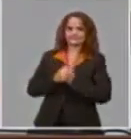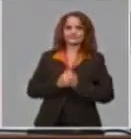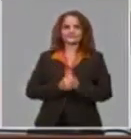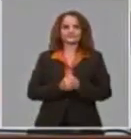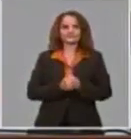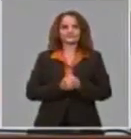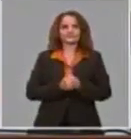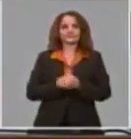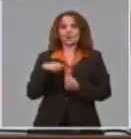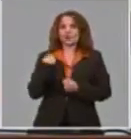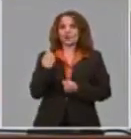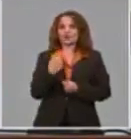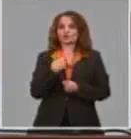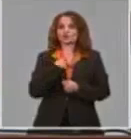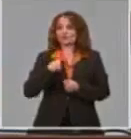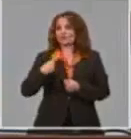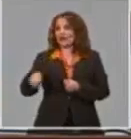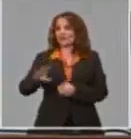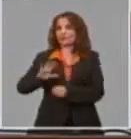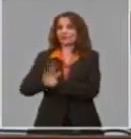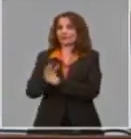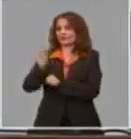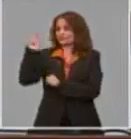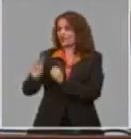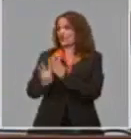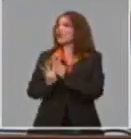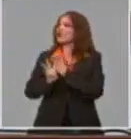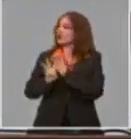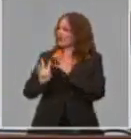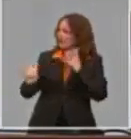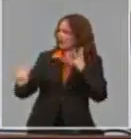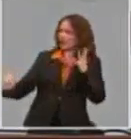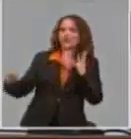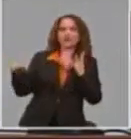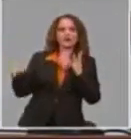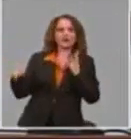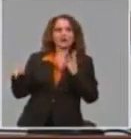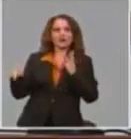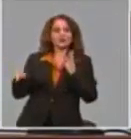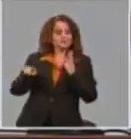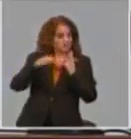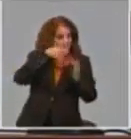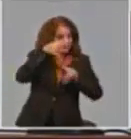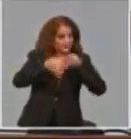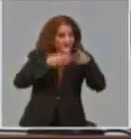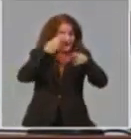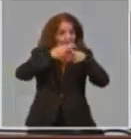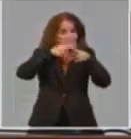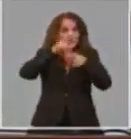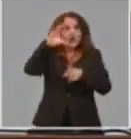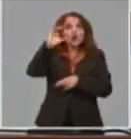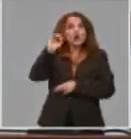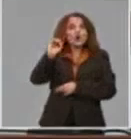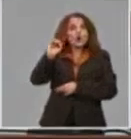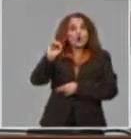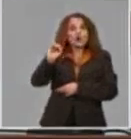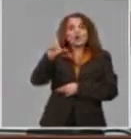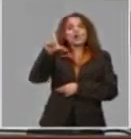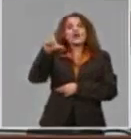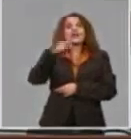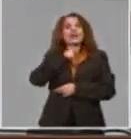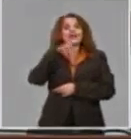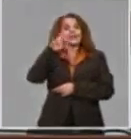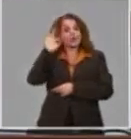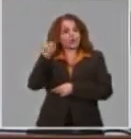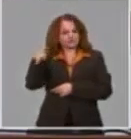Aquí no estamos actuando con el que hace la cola, por lo tanto incluso el término colero hay que explicarlo bien en su dimensión. Aquí vamos a